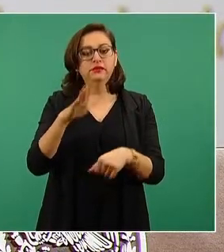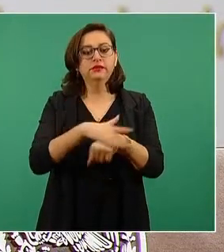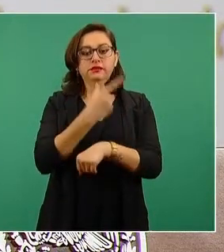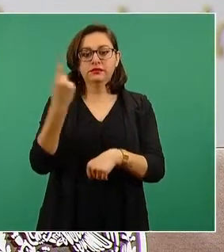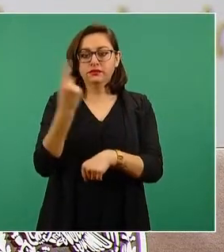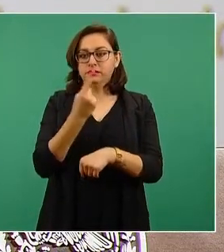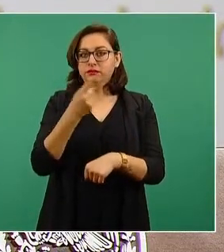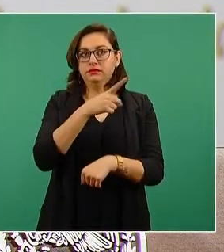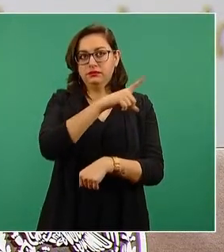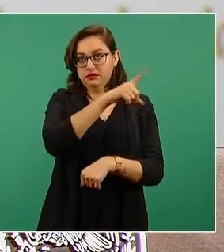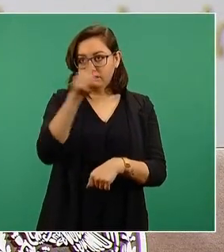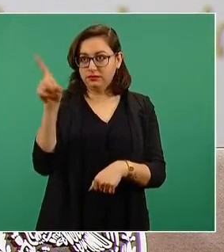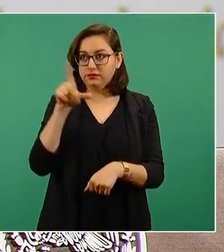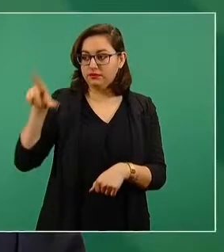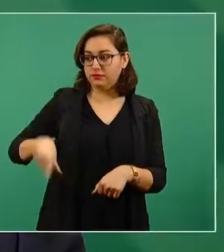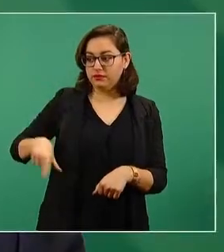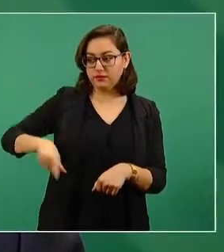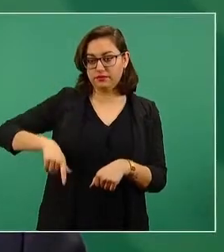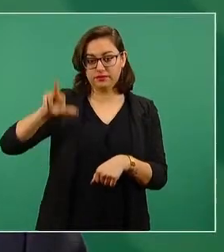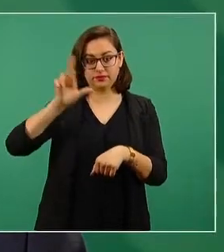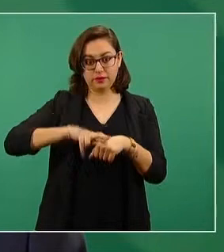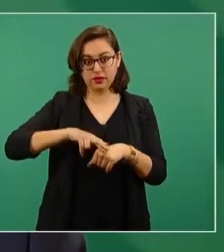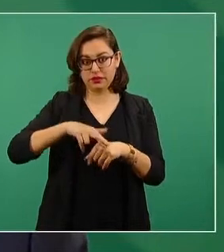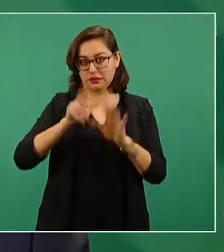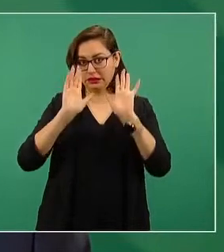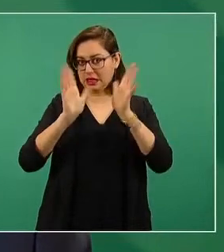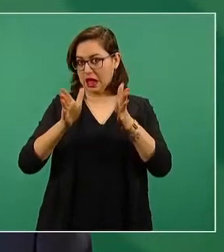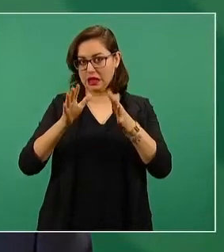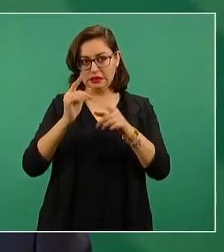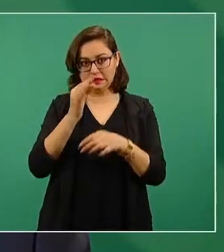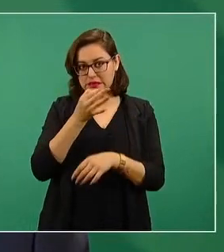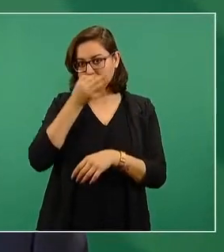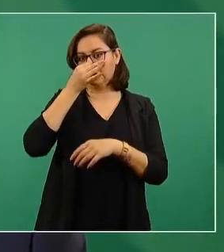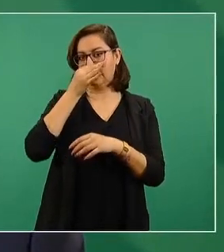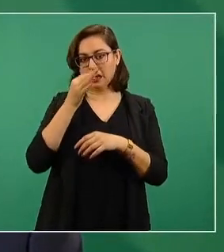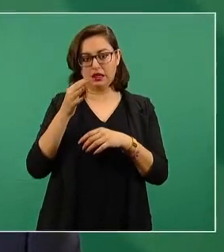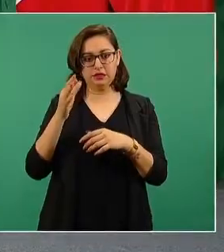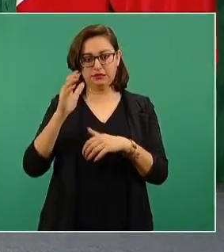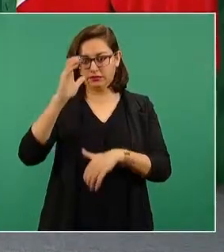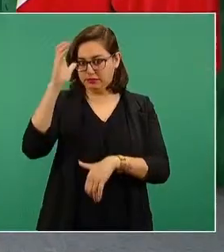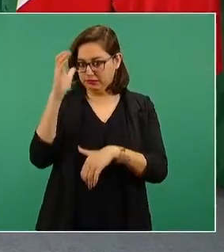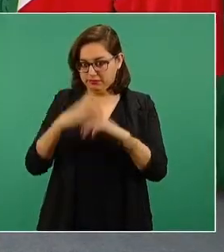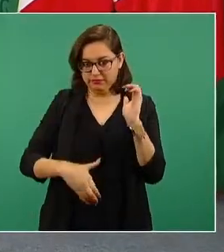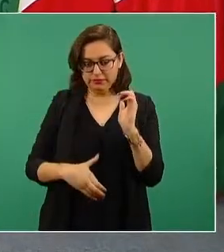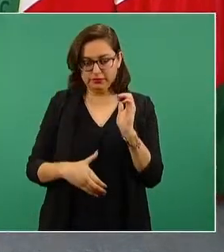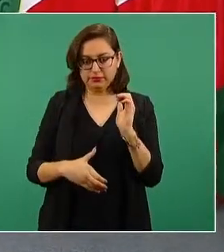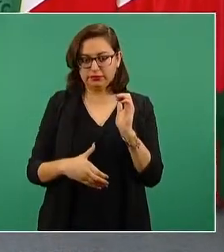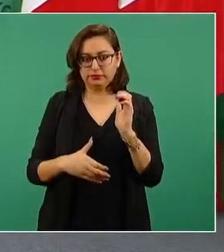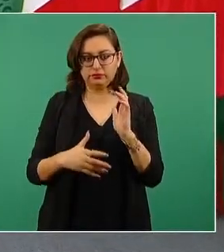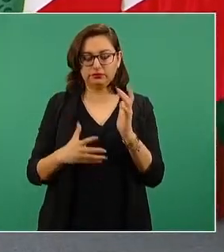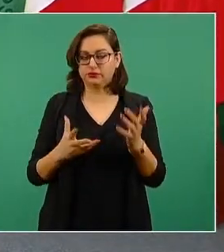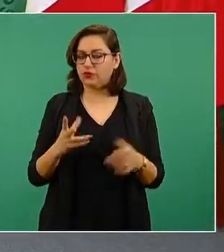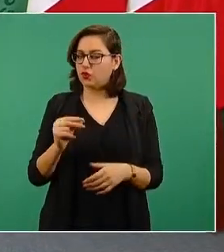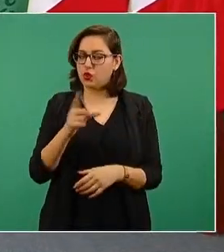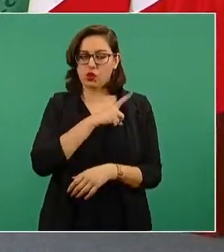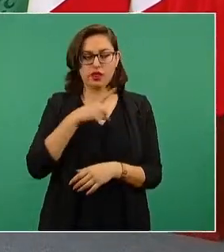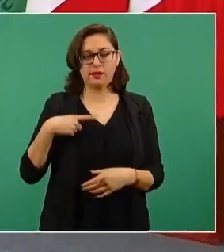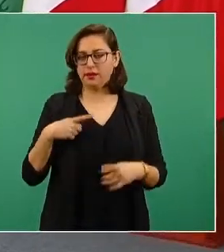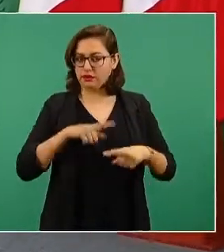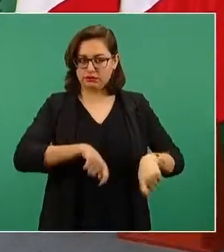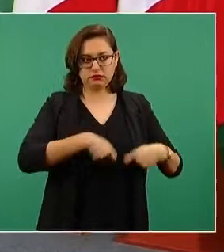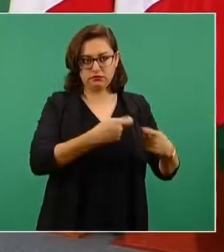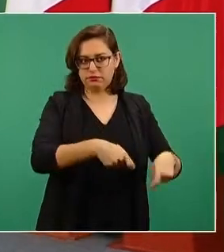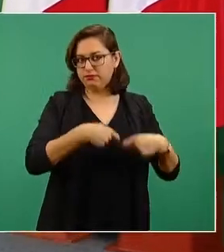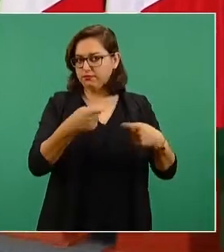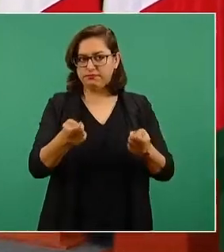tengan los gobernadores en cuenta de que ya no se ve con buenos